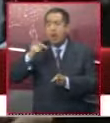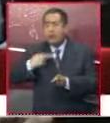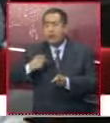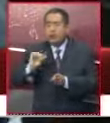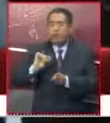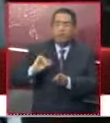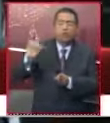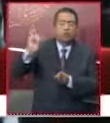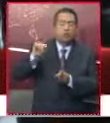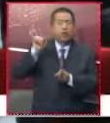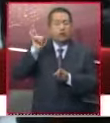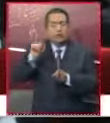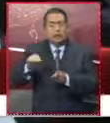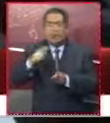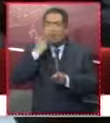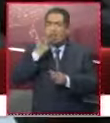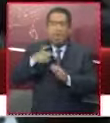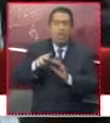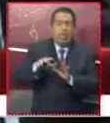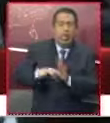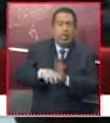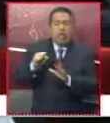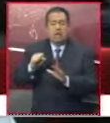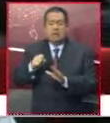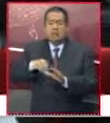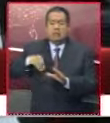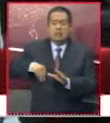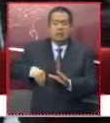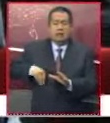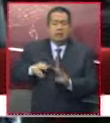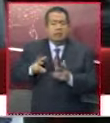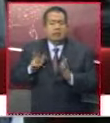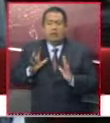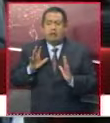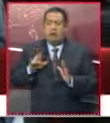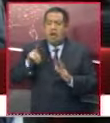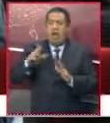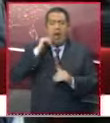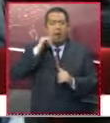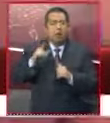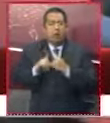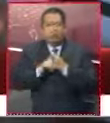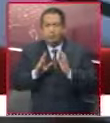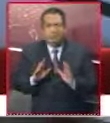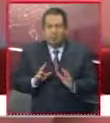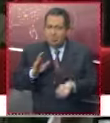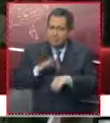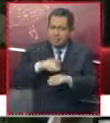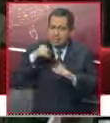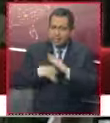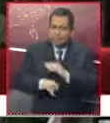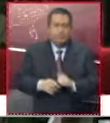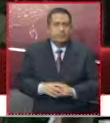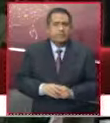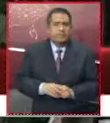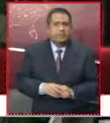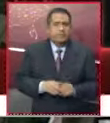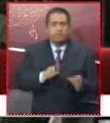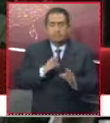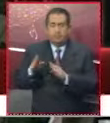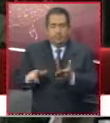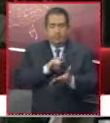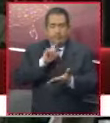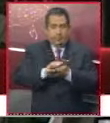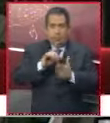que le mete la mano al recurso público y que termina causándole un daño al erario. La reforma